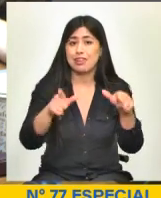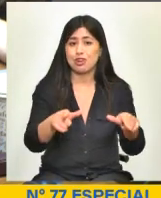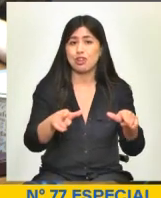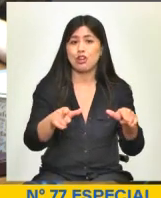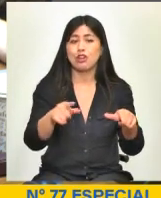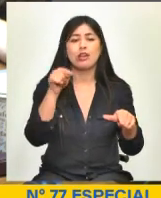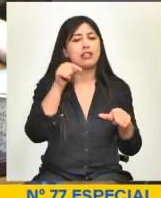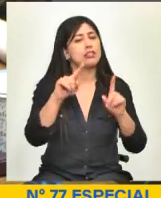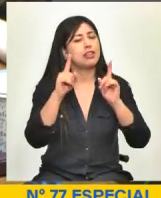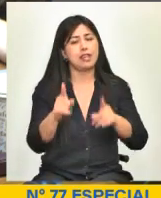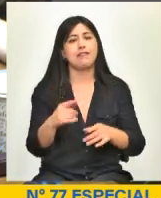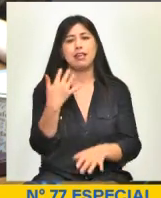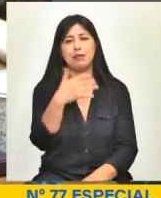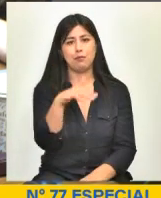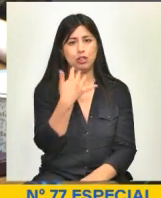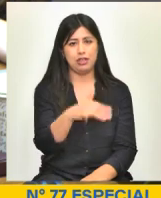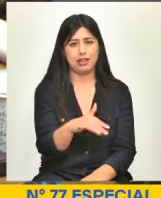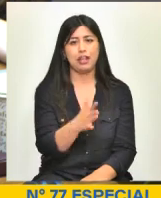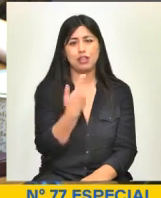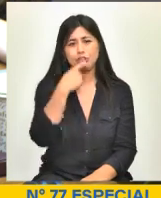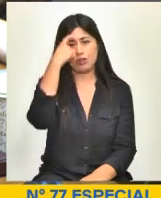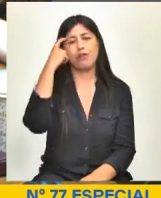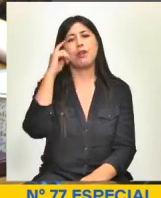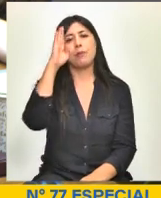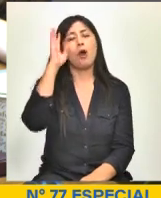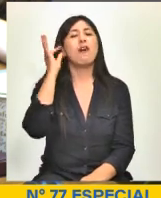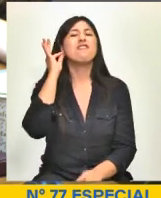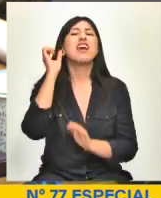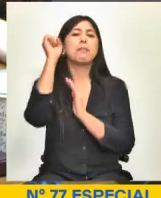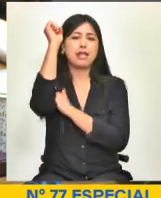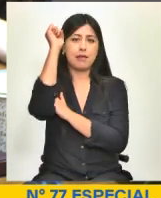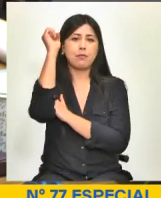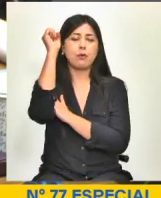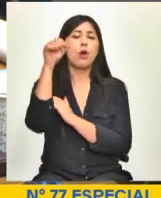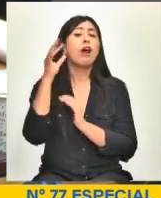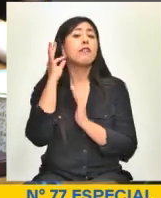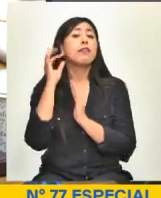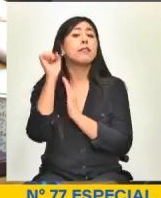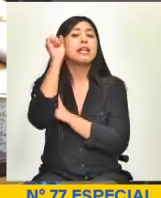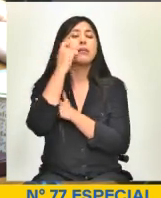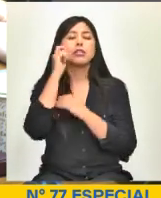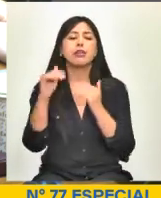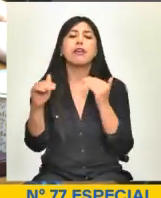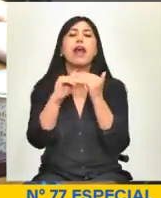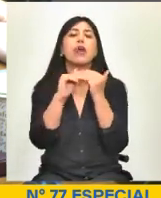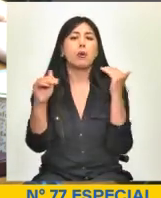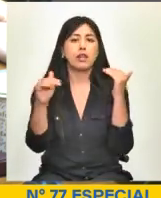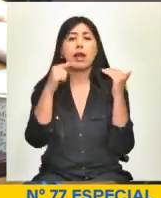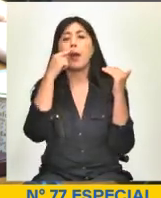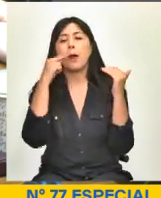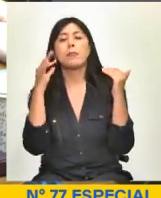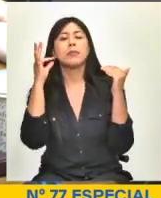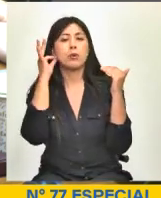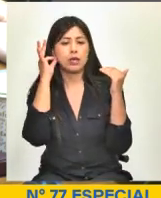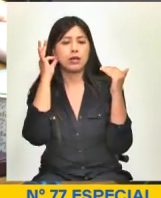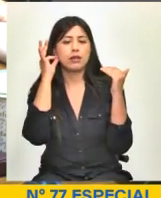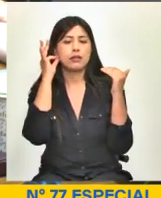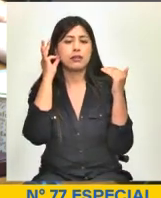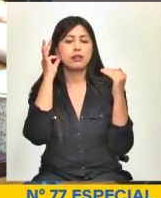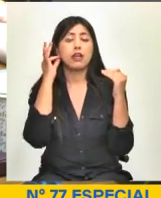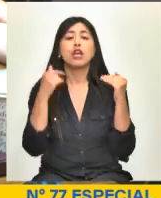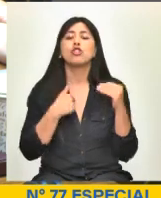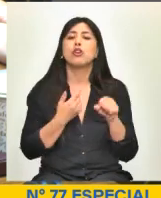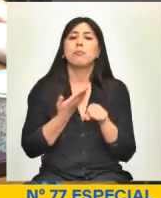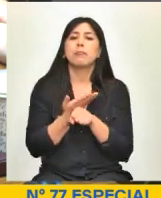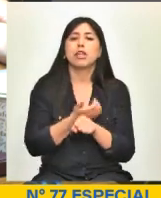debe ser importante si creemos en el feminismo y el feminismo entendido como la igualdad para hombres y mujeres. Yo llamo a